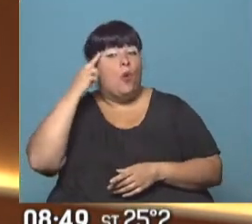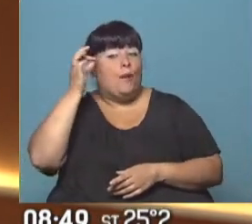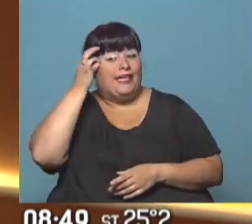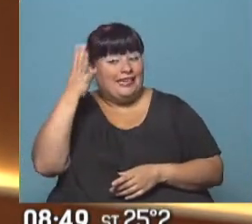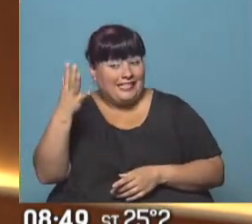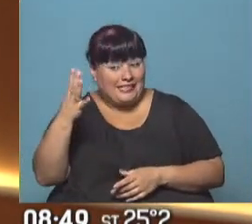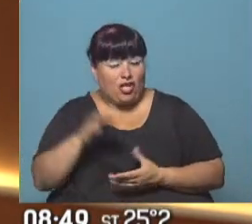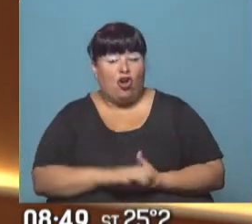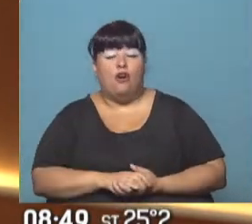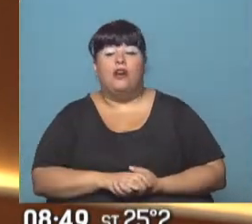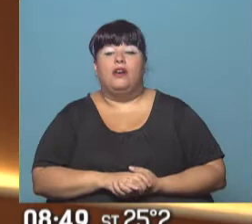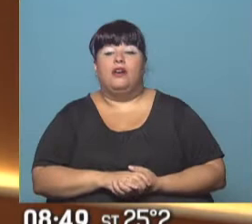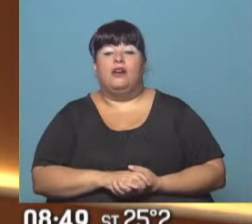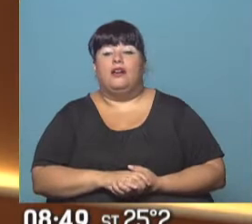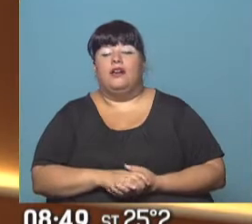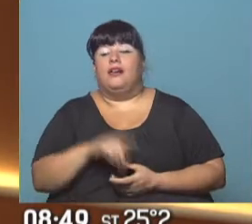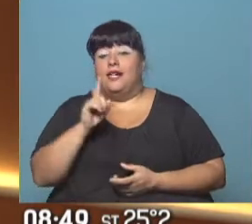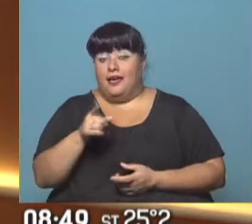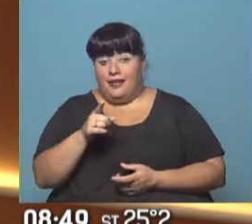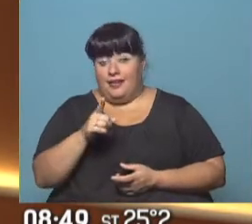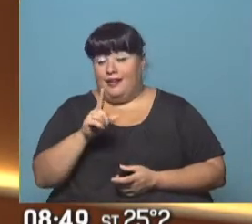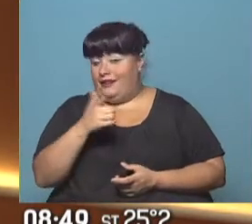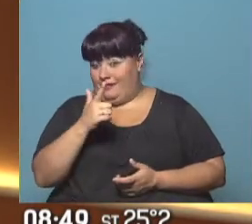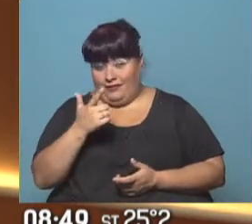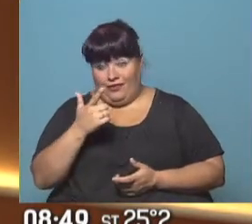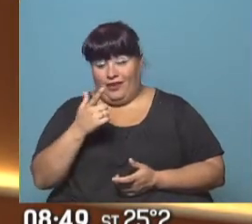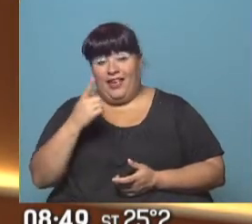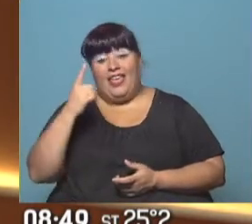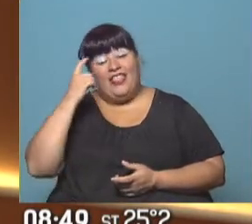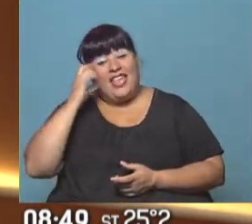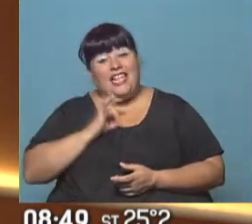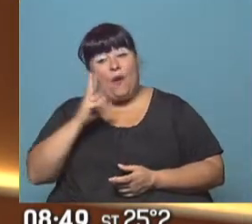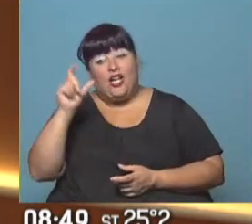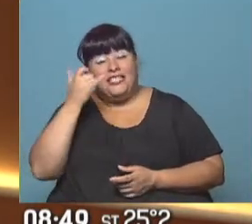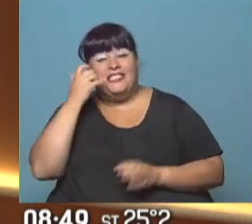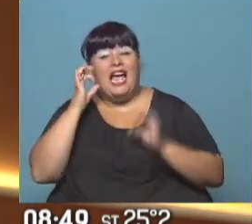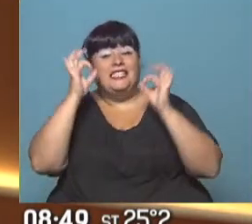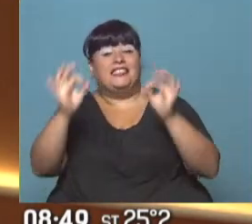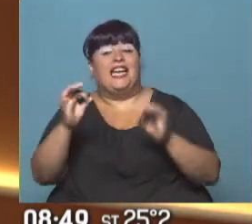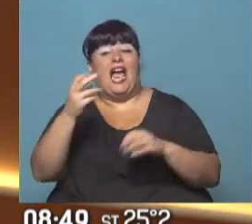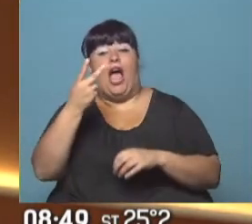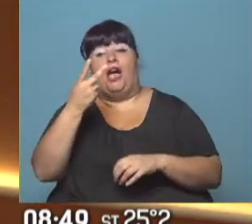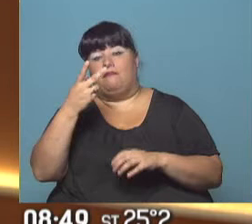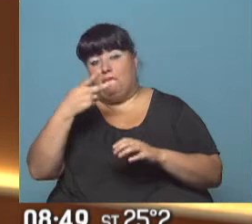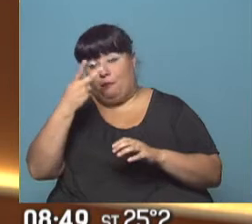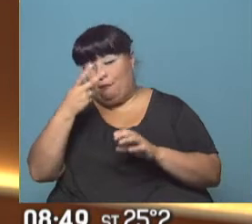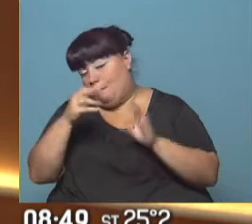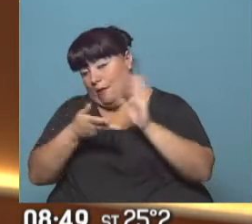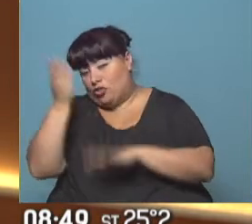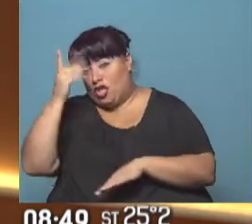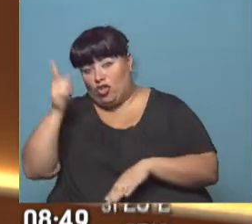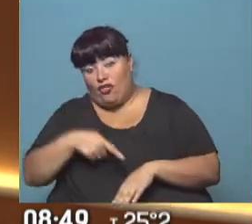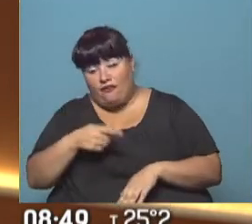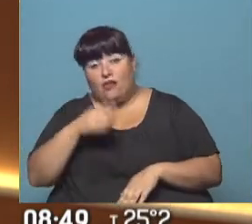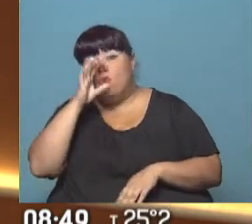1935, ¿no? No cumplía una década del Banco Central que ya llegamos a los 2 dígitos de inflación y como muestra la